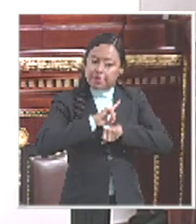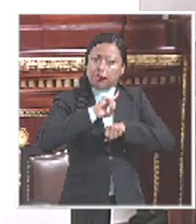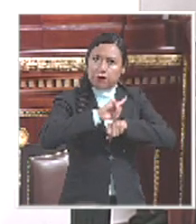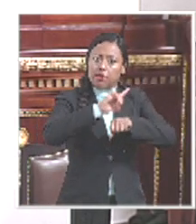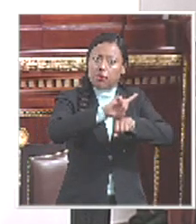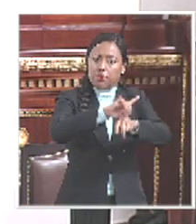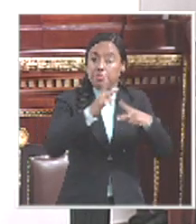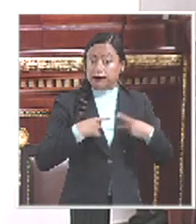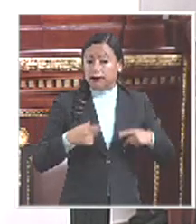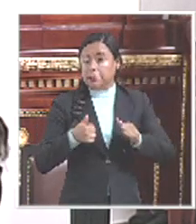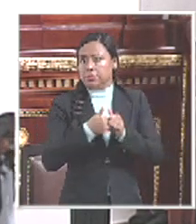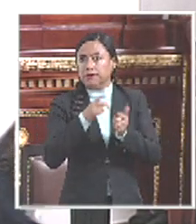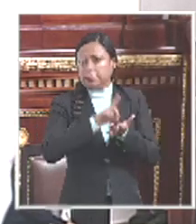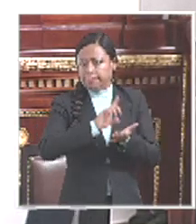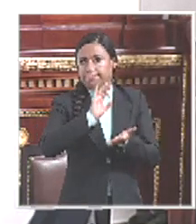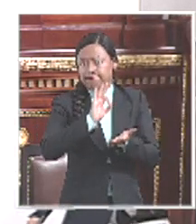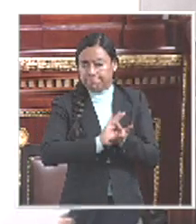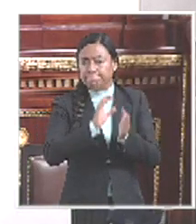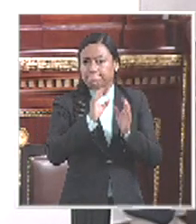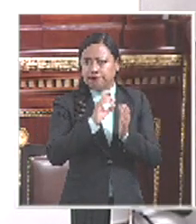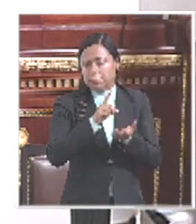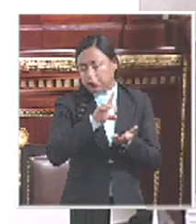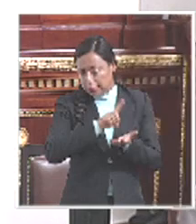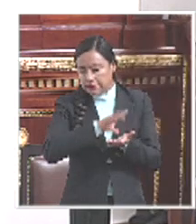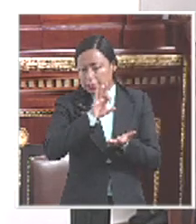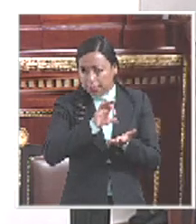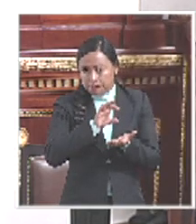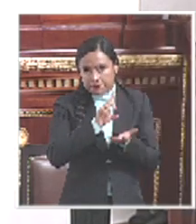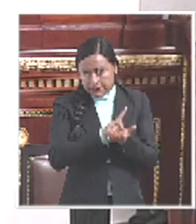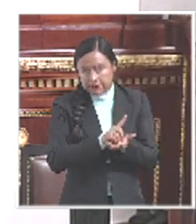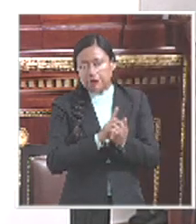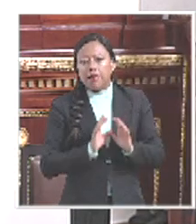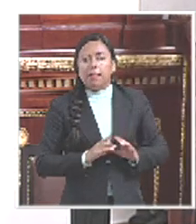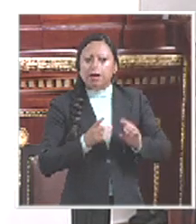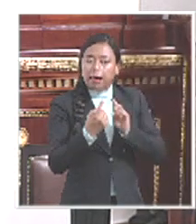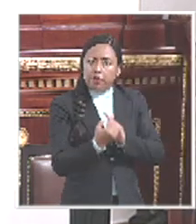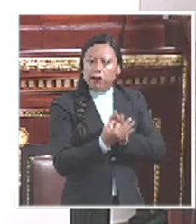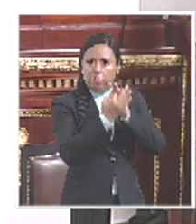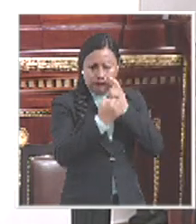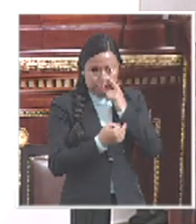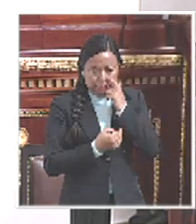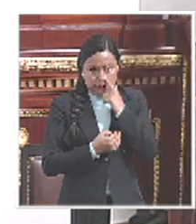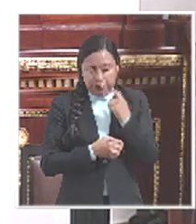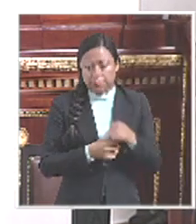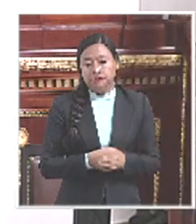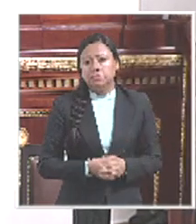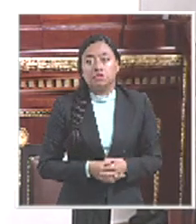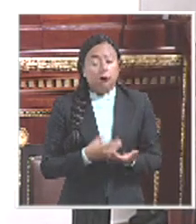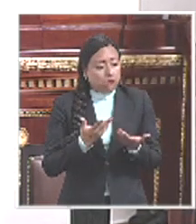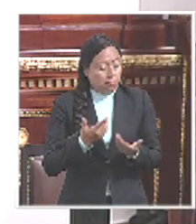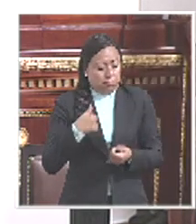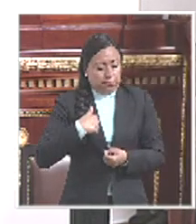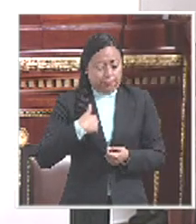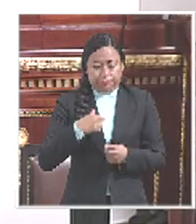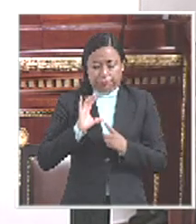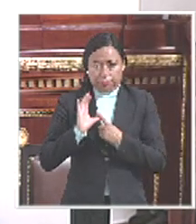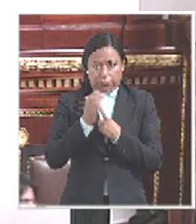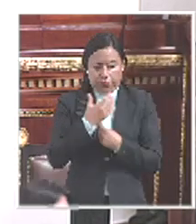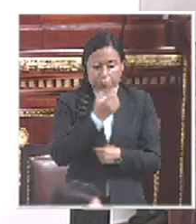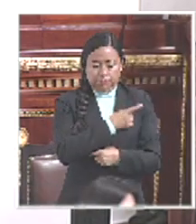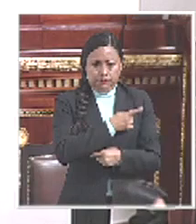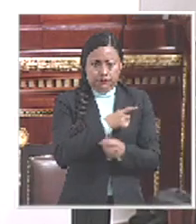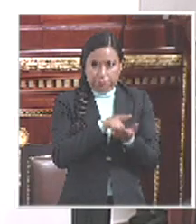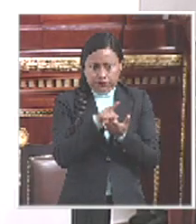se instó a cumplir las obligaciones que el Estado mexicano tiene con dicha convención. Como presidente de la Comisión de